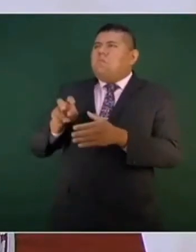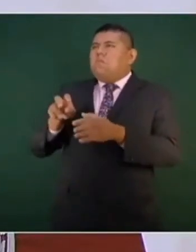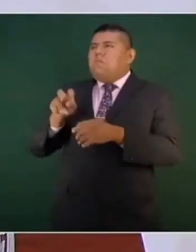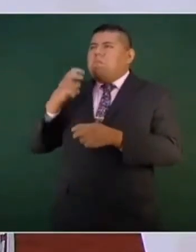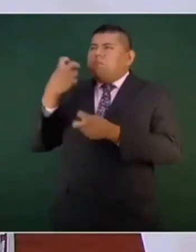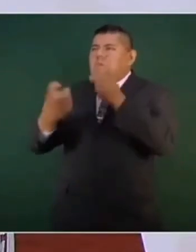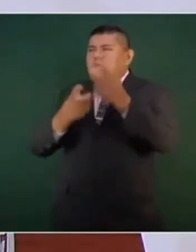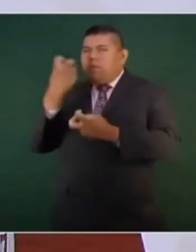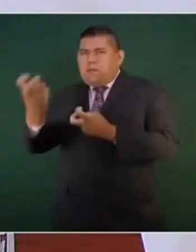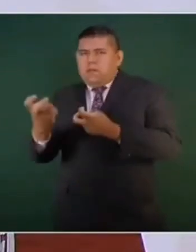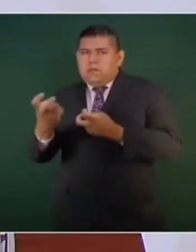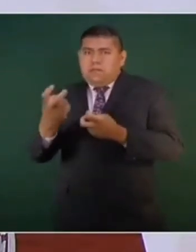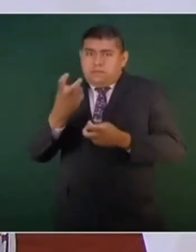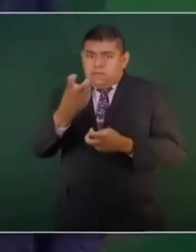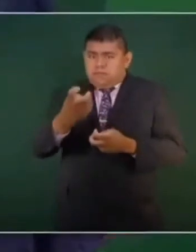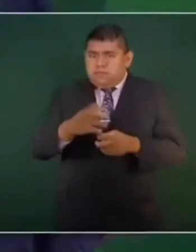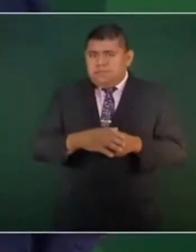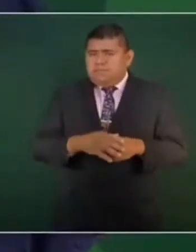no